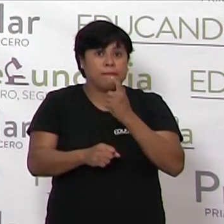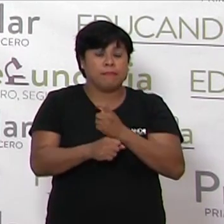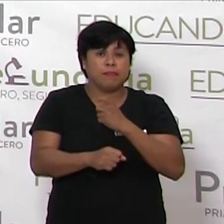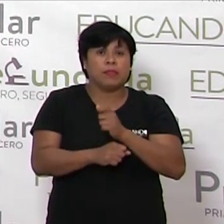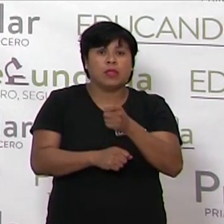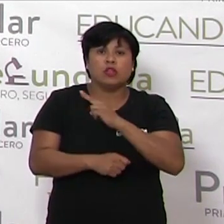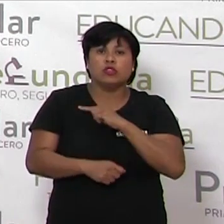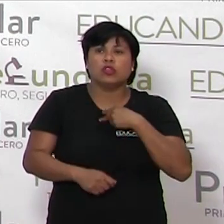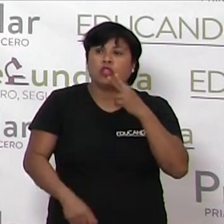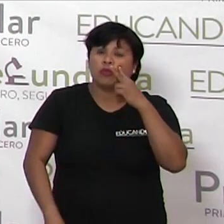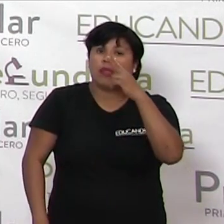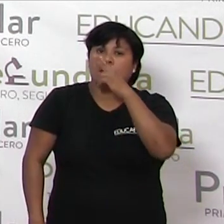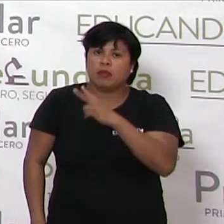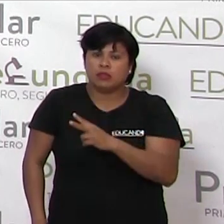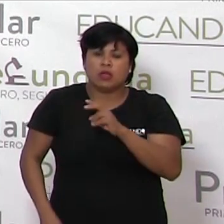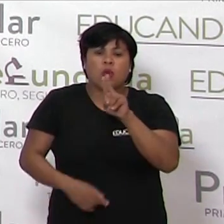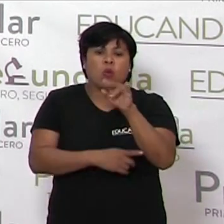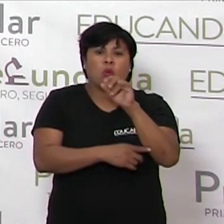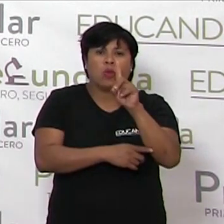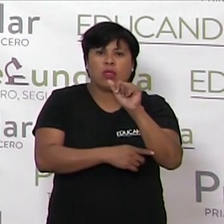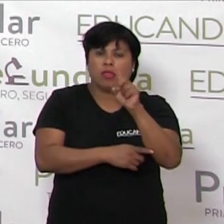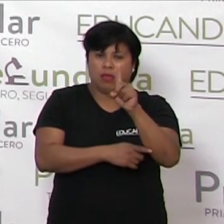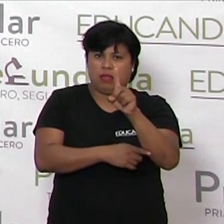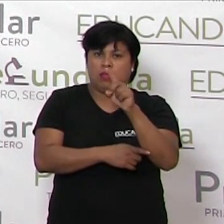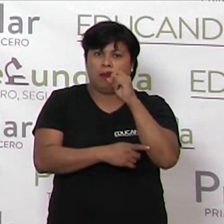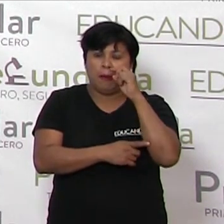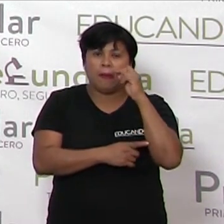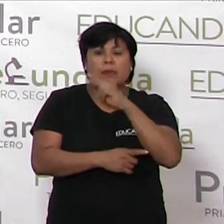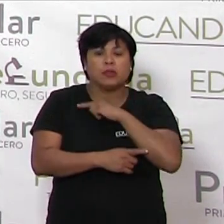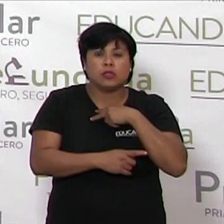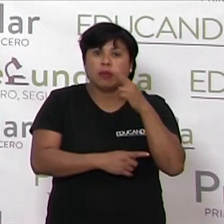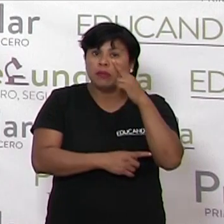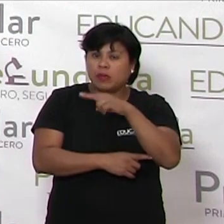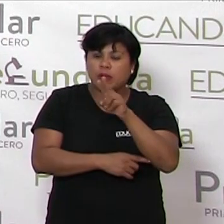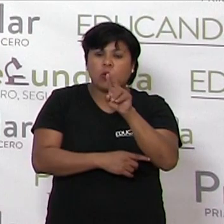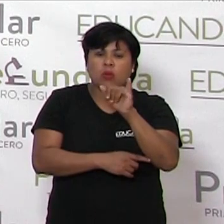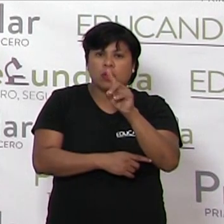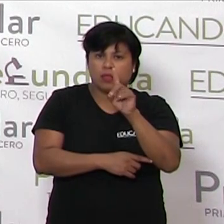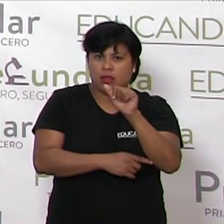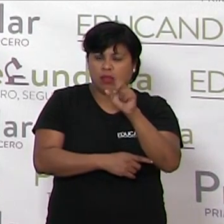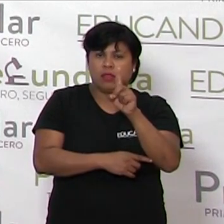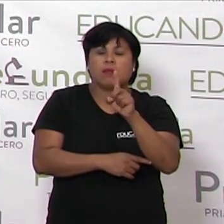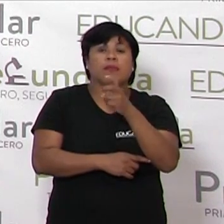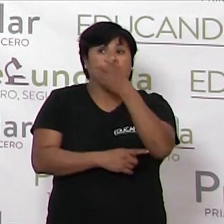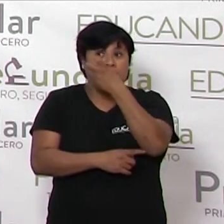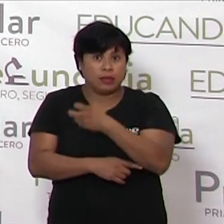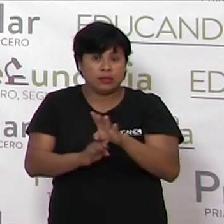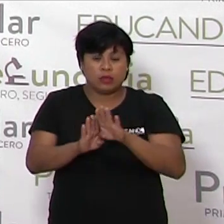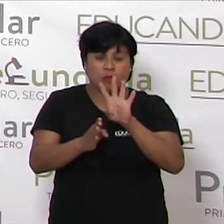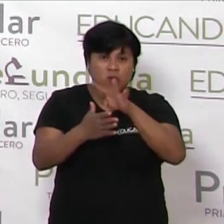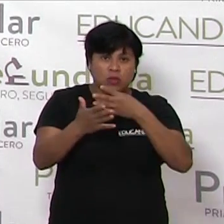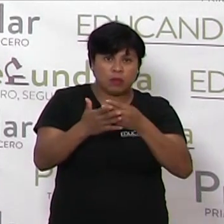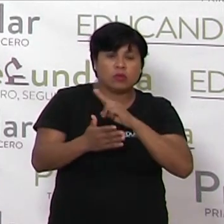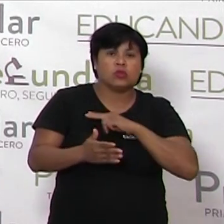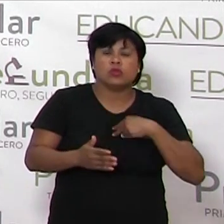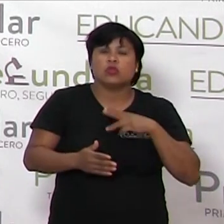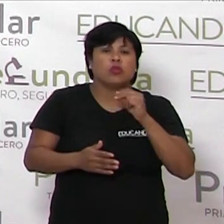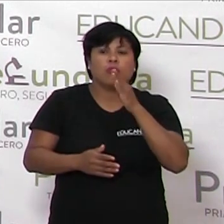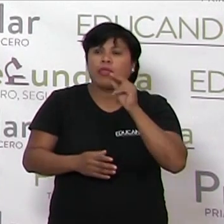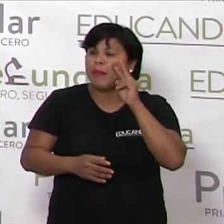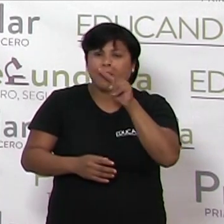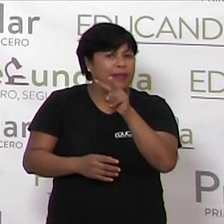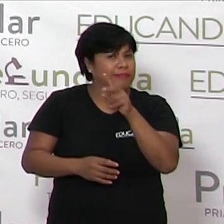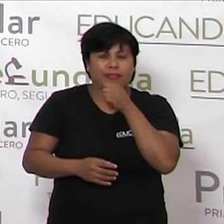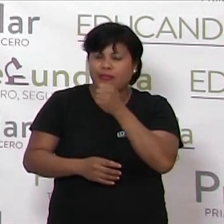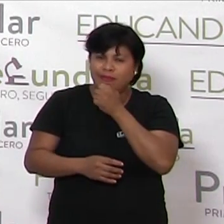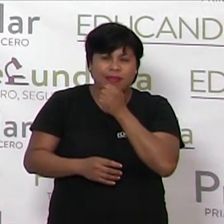primero que reconozcamos la unidad. Vamos a reconocer la unidad. En esta tabla que tenemos aquí no la podemos